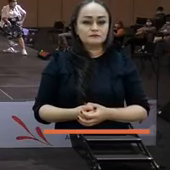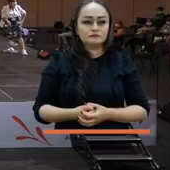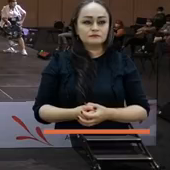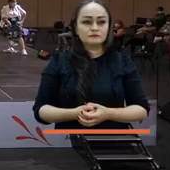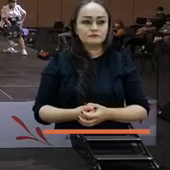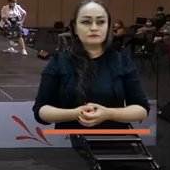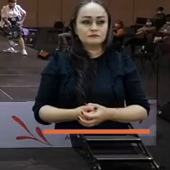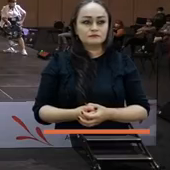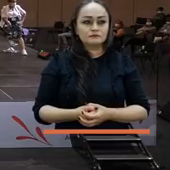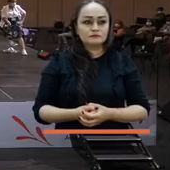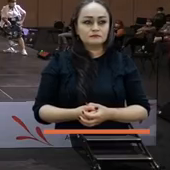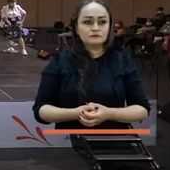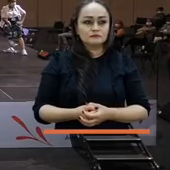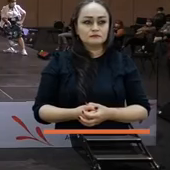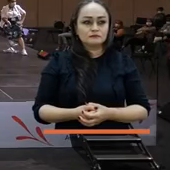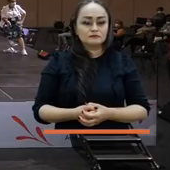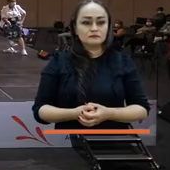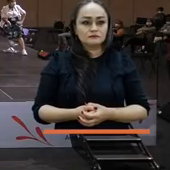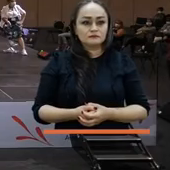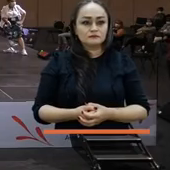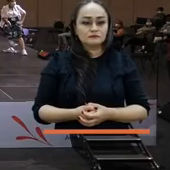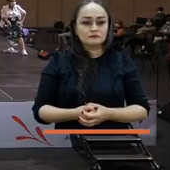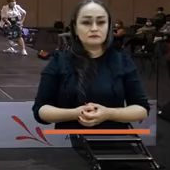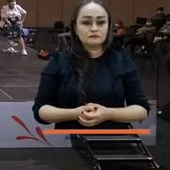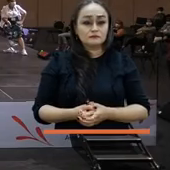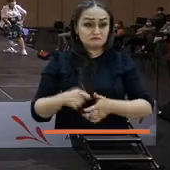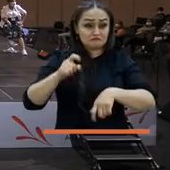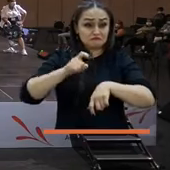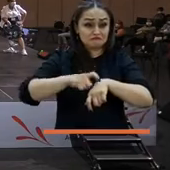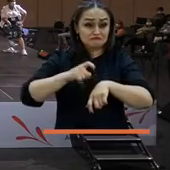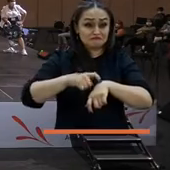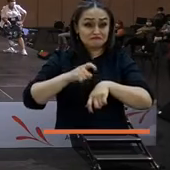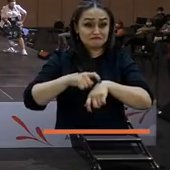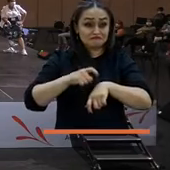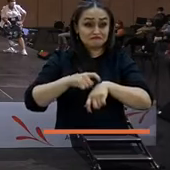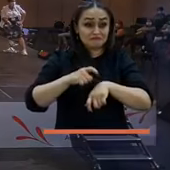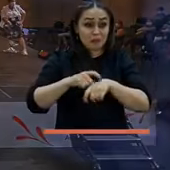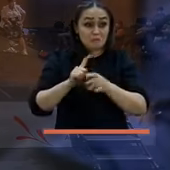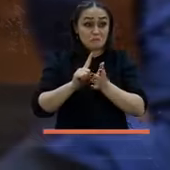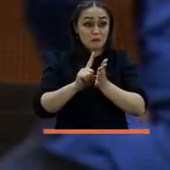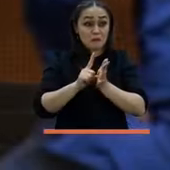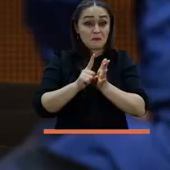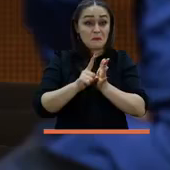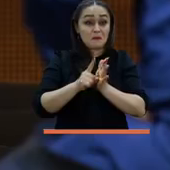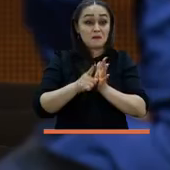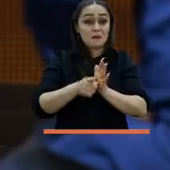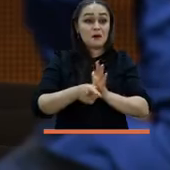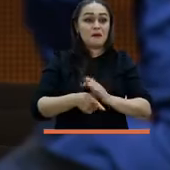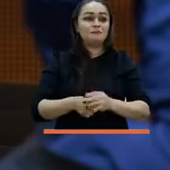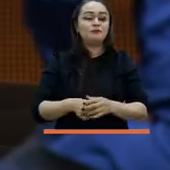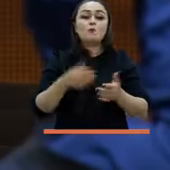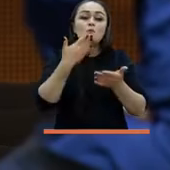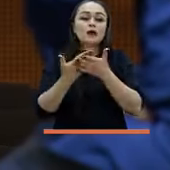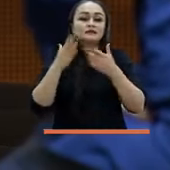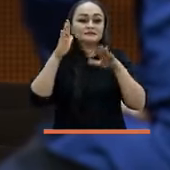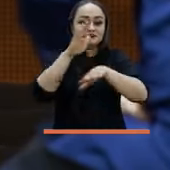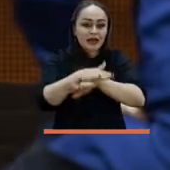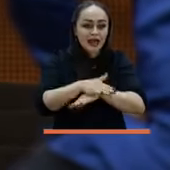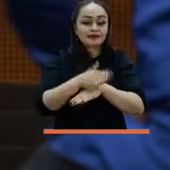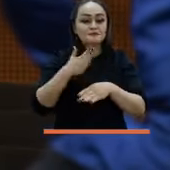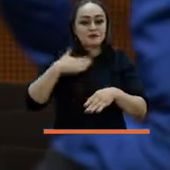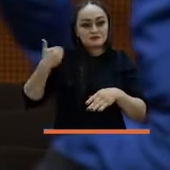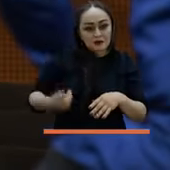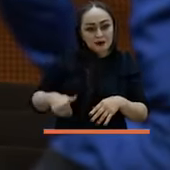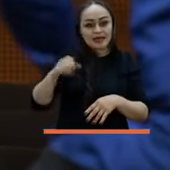espero que sea la temporada bloque bueno primero que todo pues buenas tardes ya mi